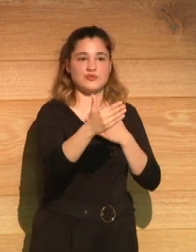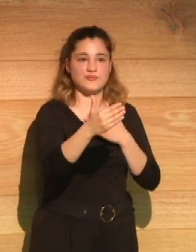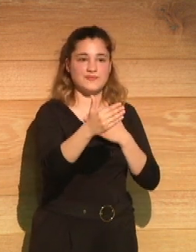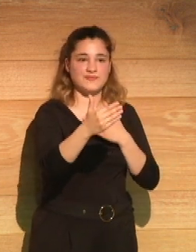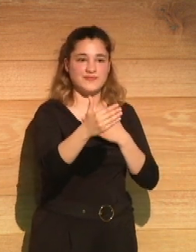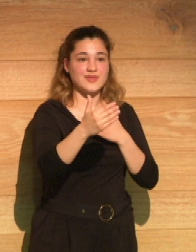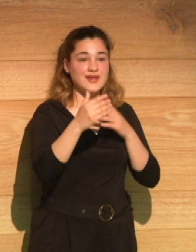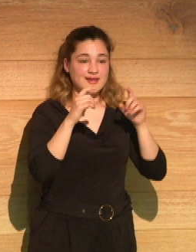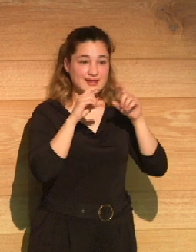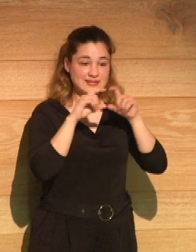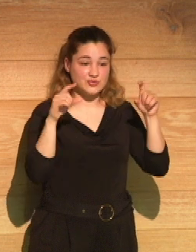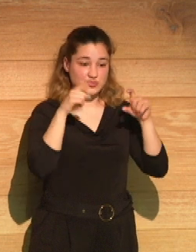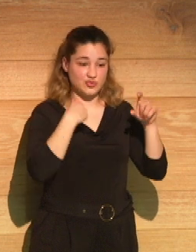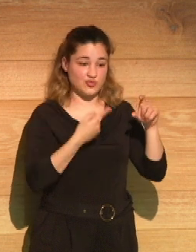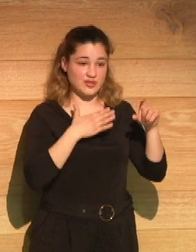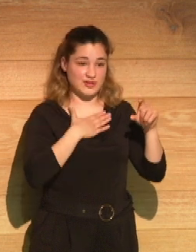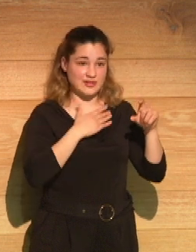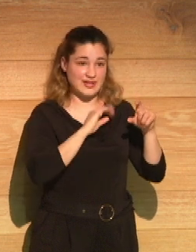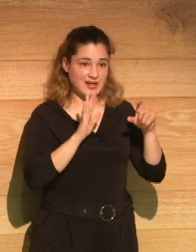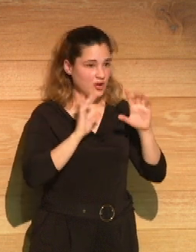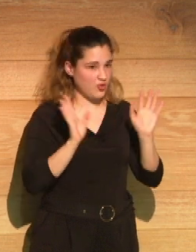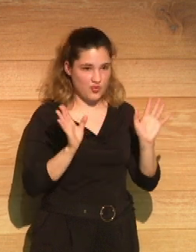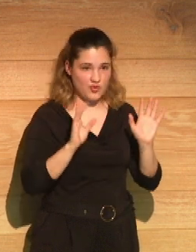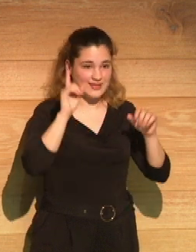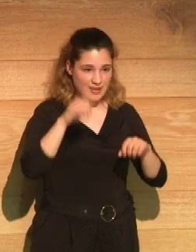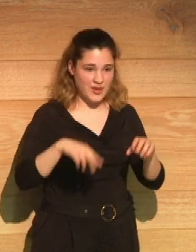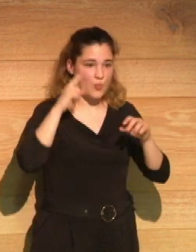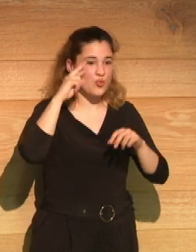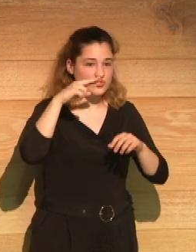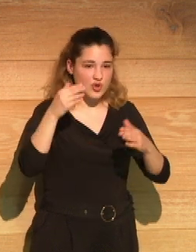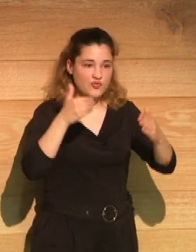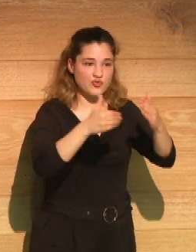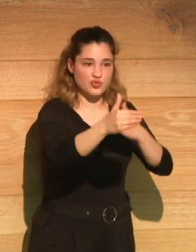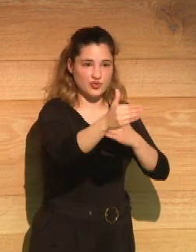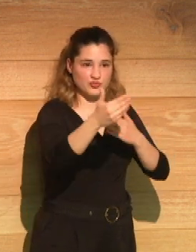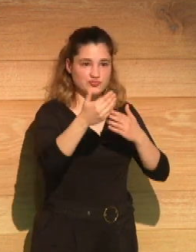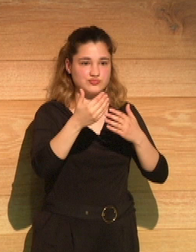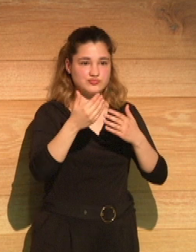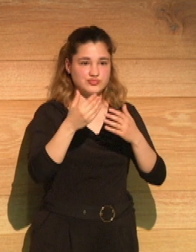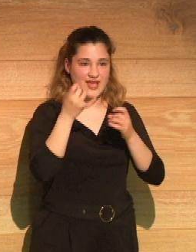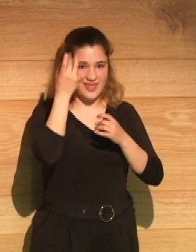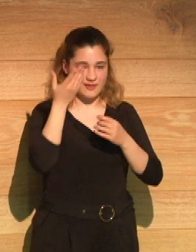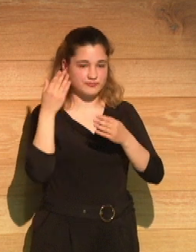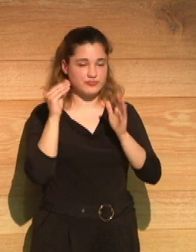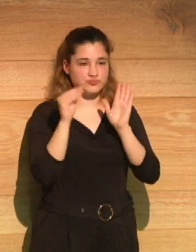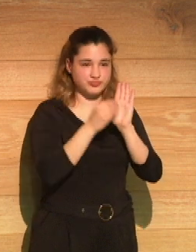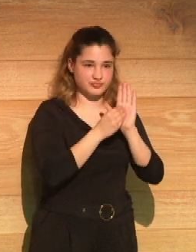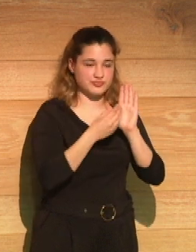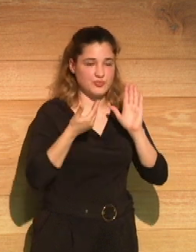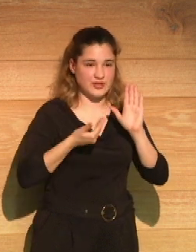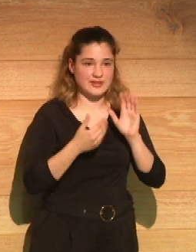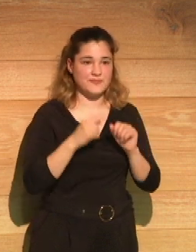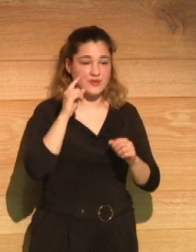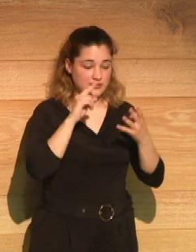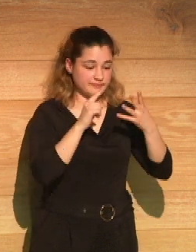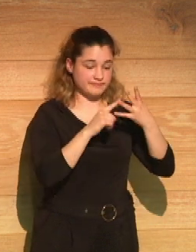de nuestra institución, sino el futuro de los museos. El otro punto es colaborar.